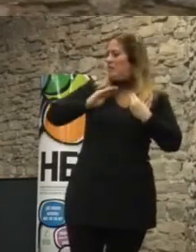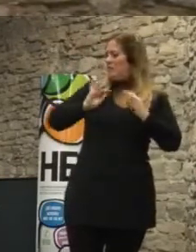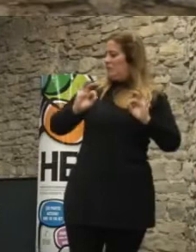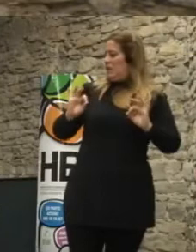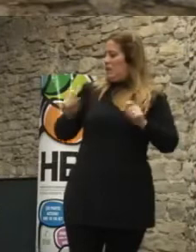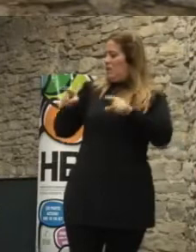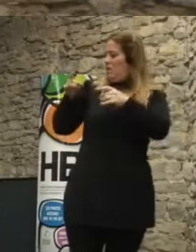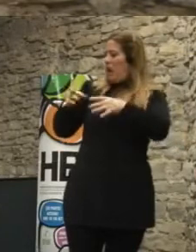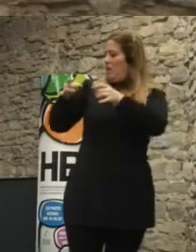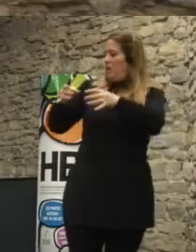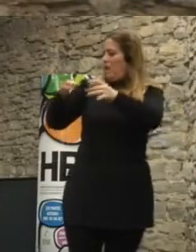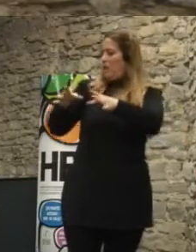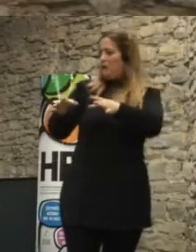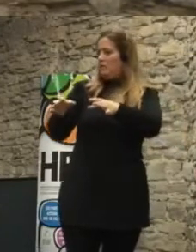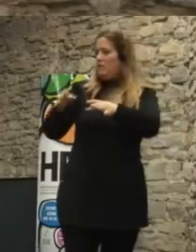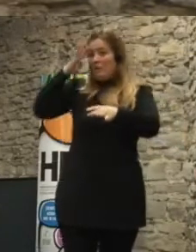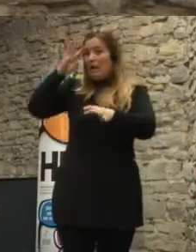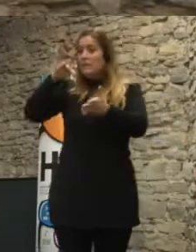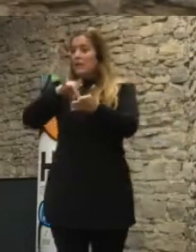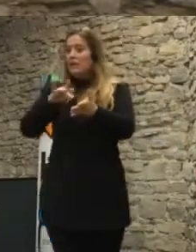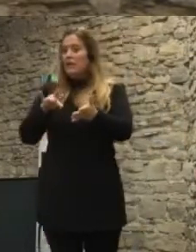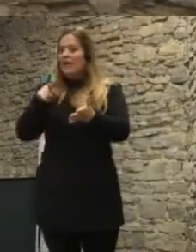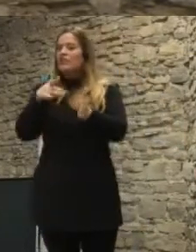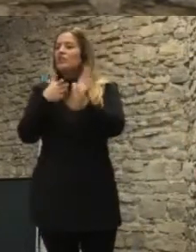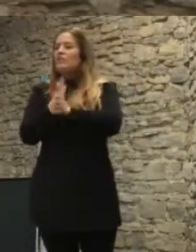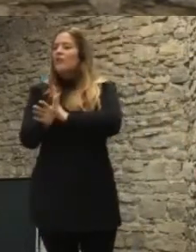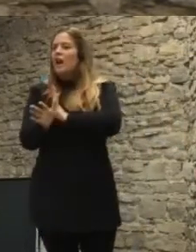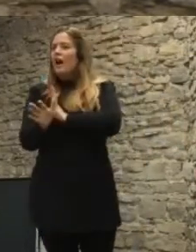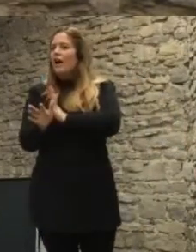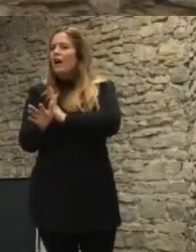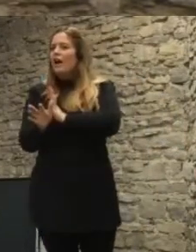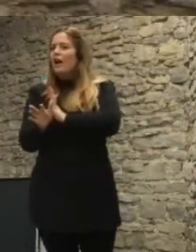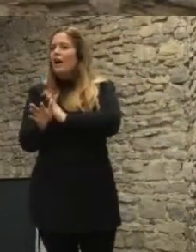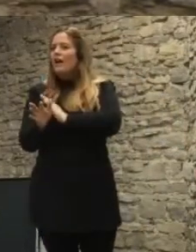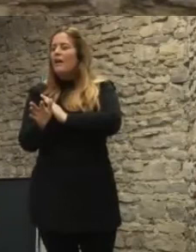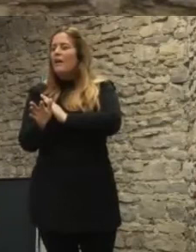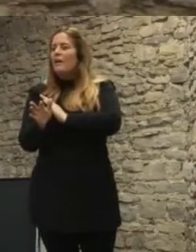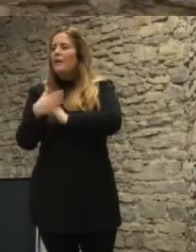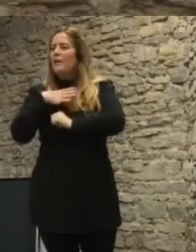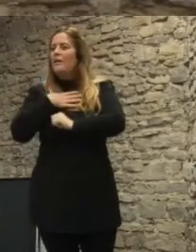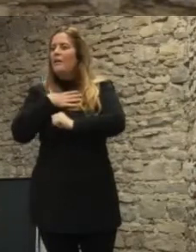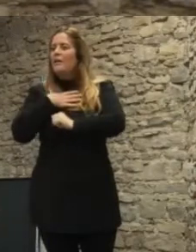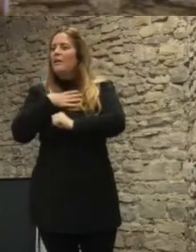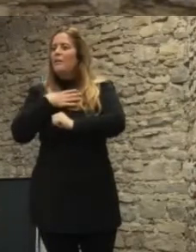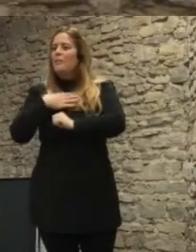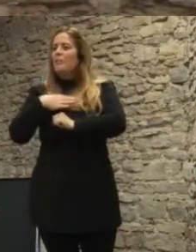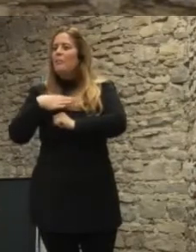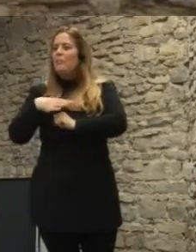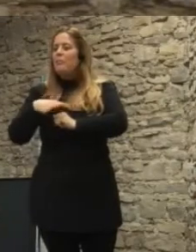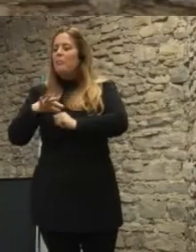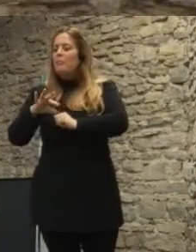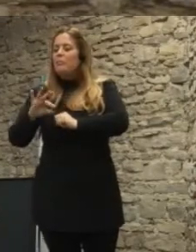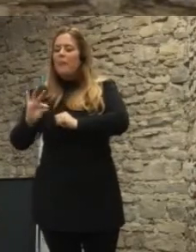sintomático, ¿no? Porque decir, bueno, pues a lo mejor es que nos vamos quedando los que parece, ¿no?,